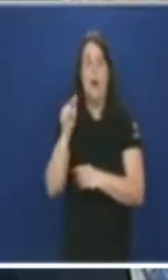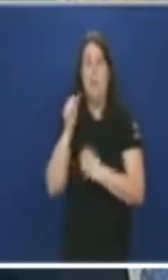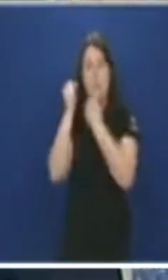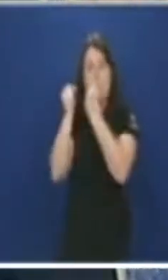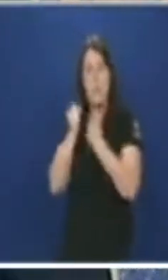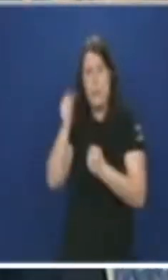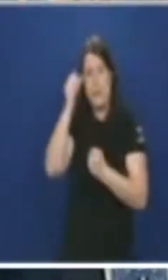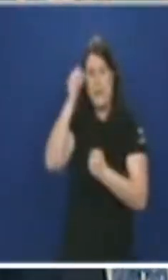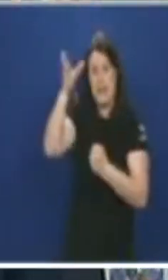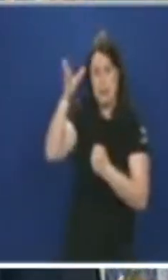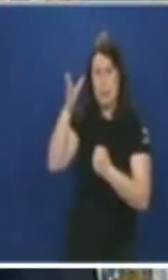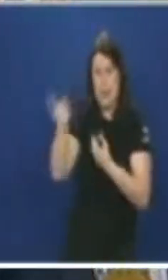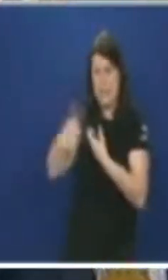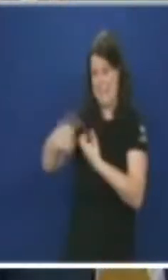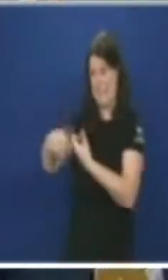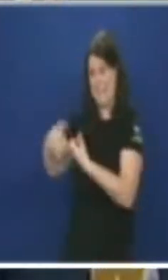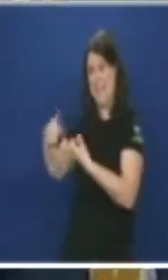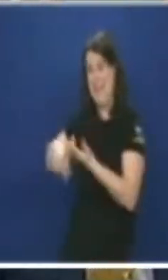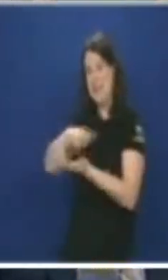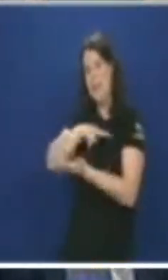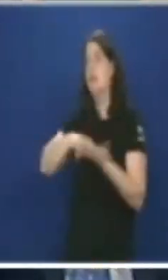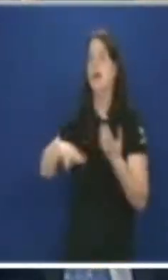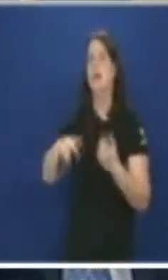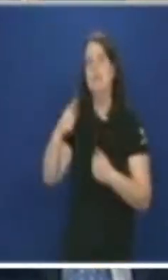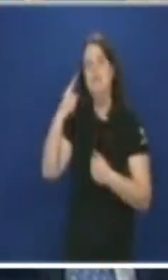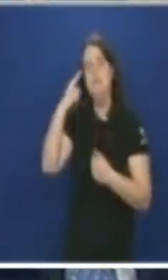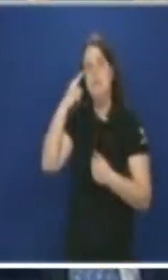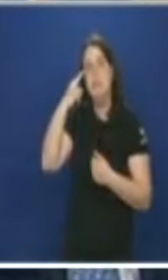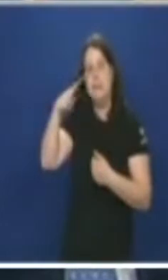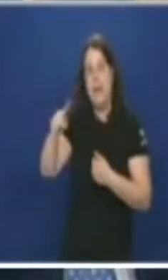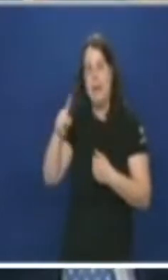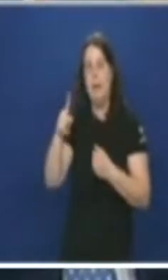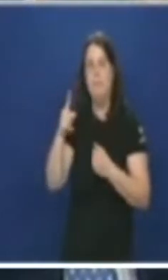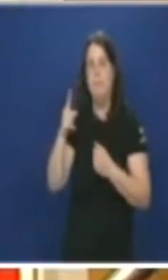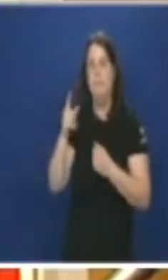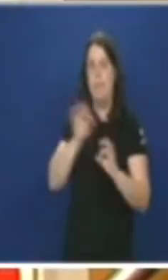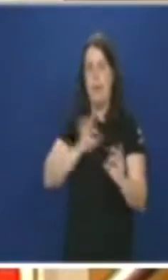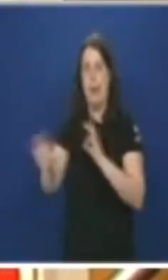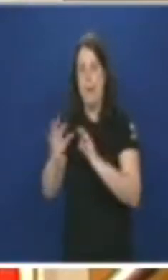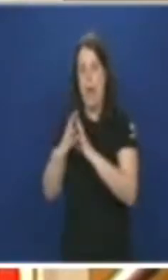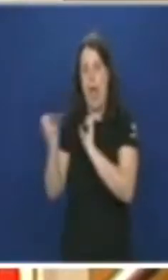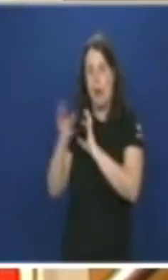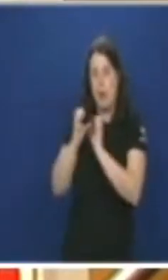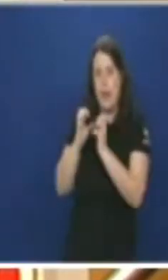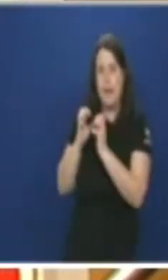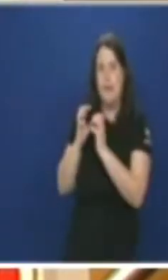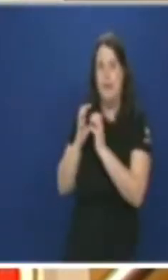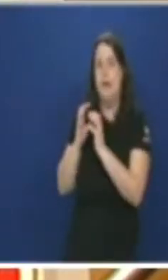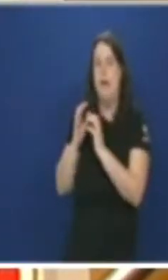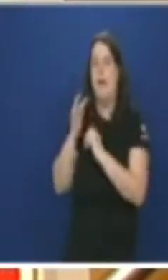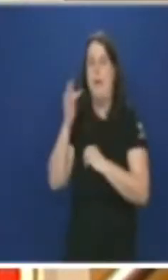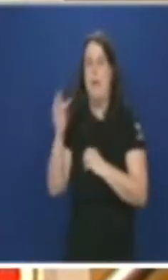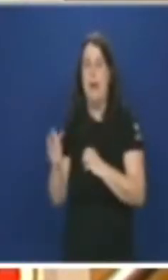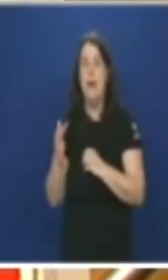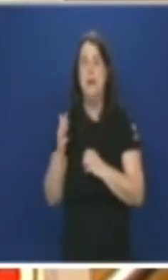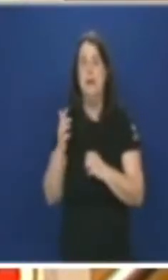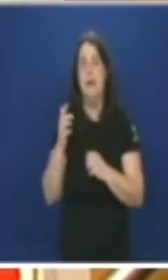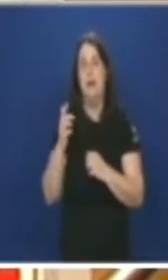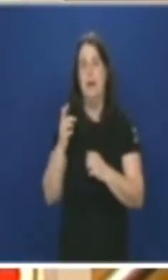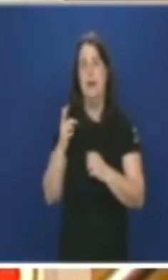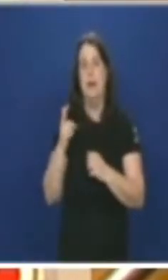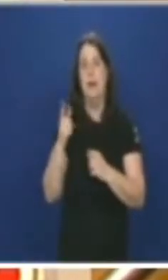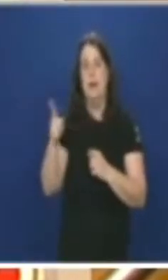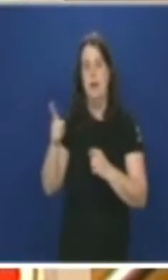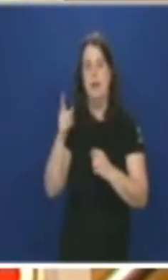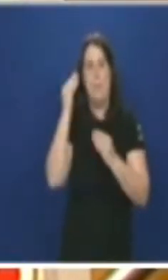galega aprende a acordar e a disentir. Vencellados como estaban os seus compoñentes ás grandes correntes